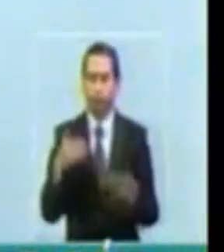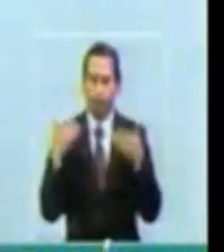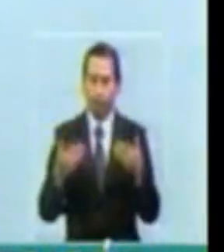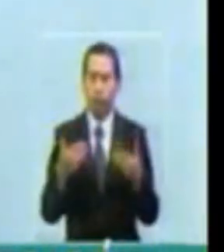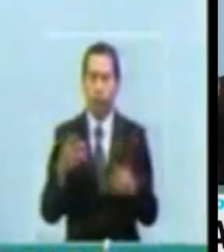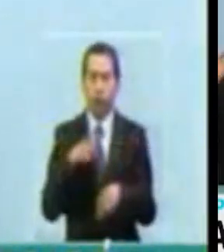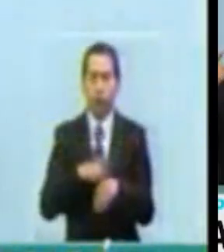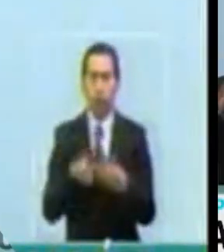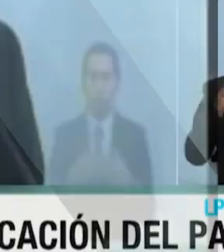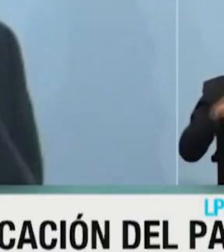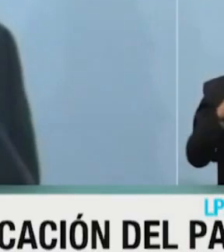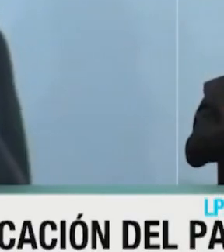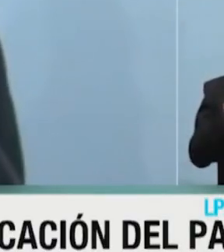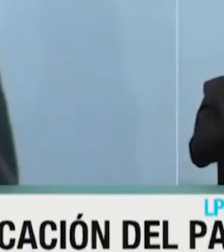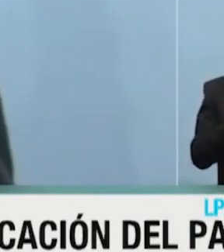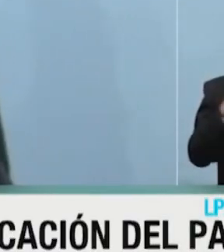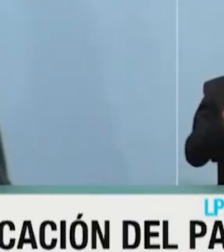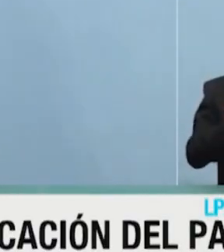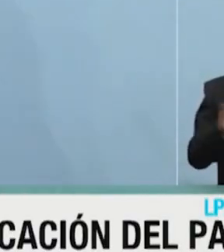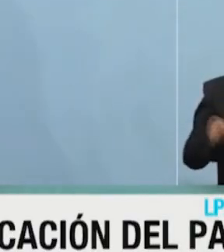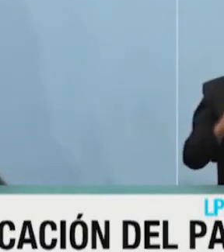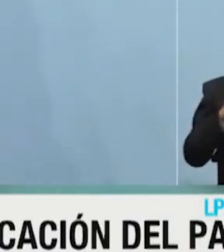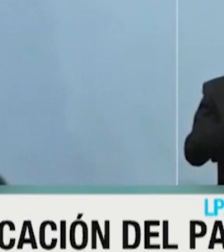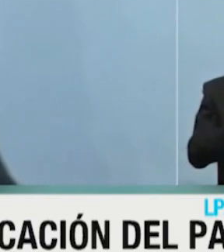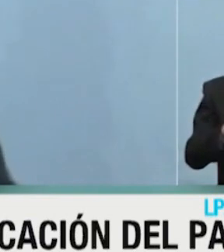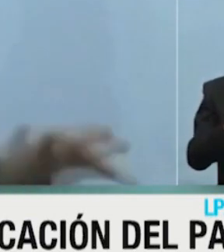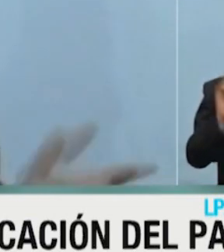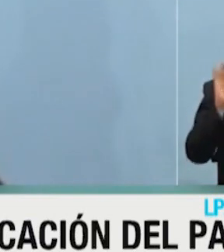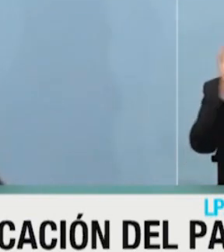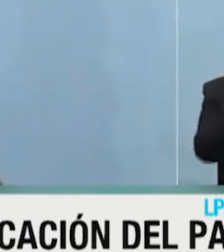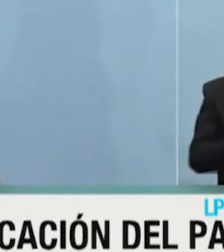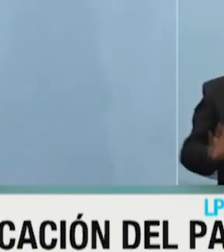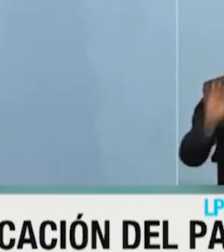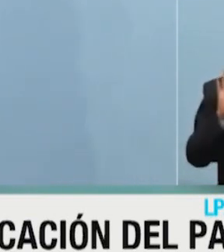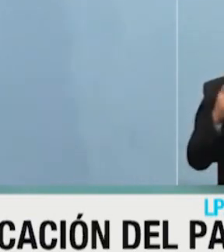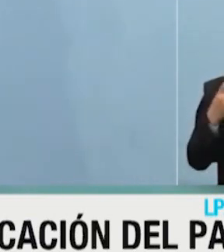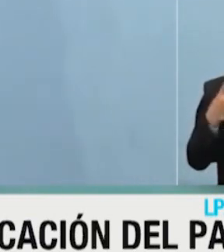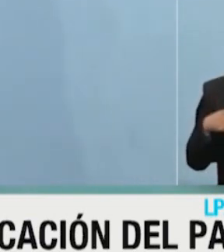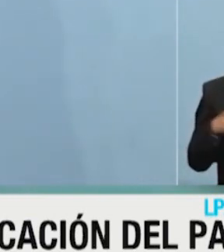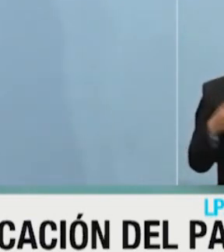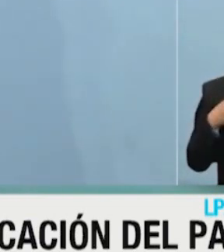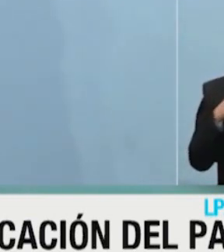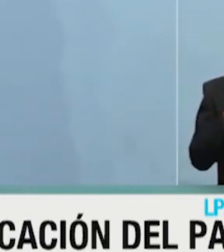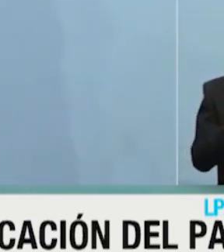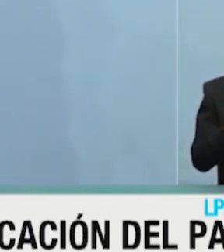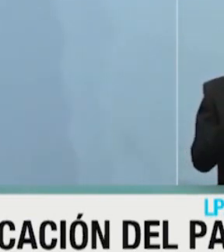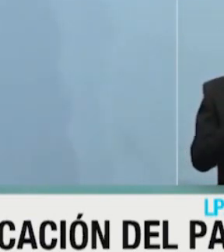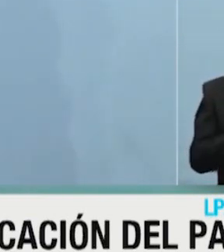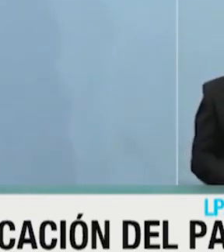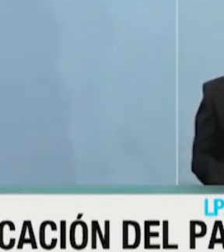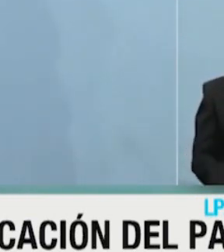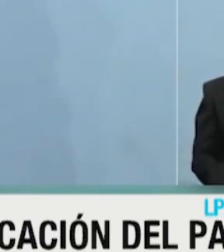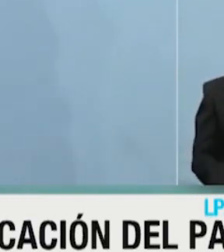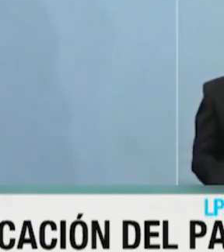Muchas gracias. Respecto a la situación del Chapare, donde se mantiene el bloqueo, Murillo dijo que existen sectores duros,